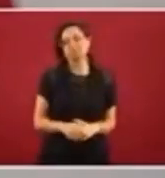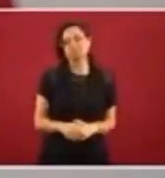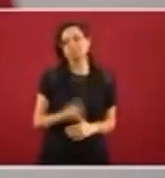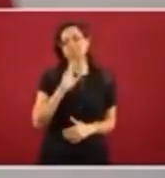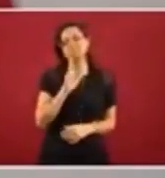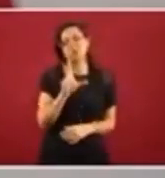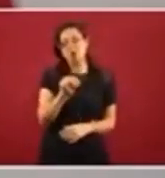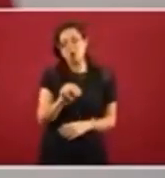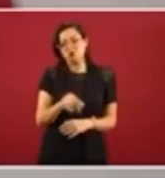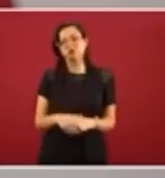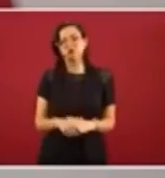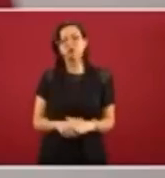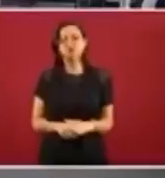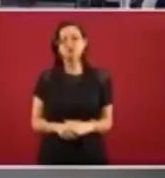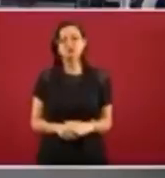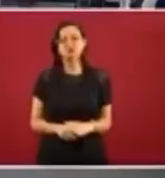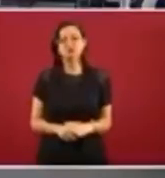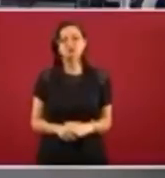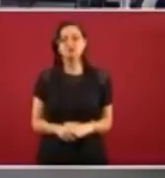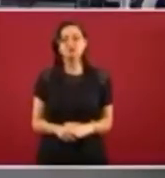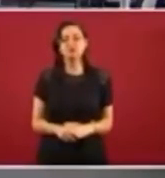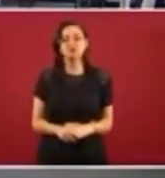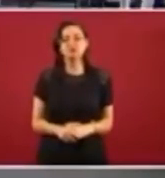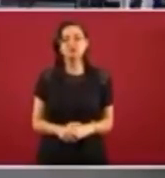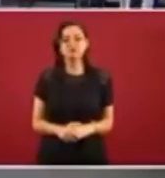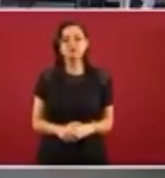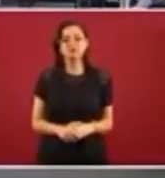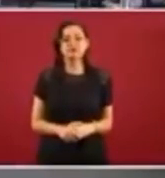el restaurante. ¿Sí? Muchas gracias. Gracias.